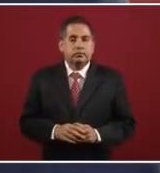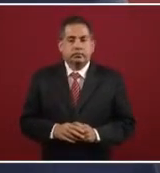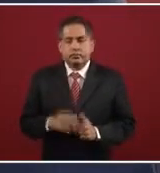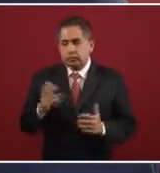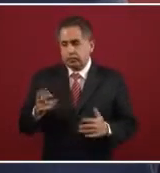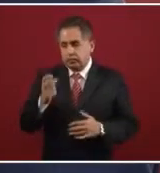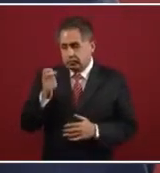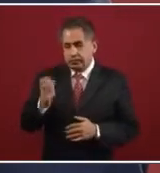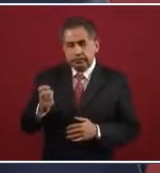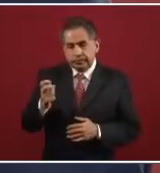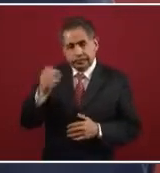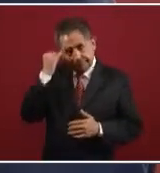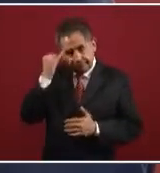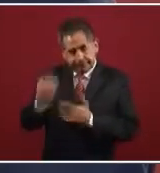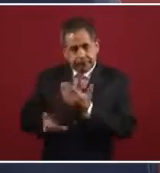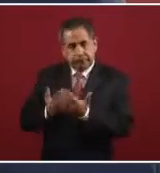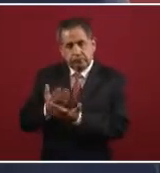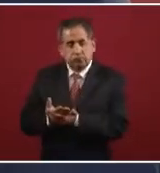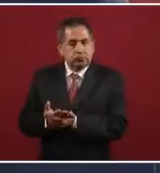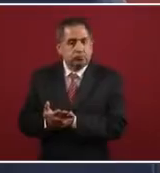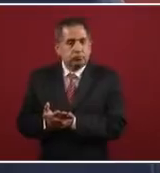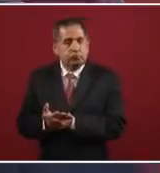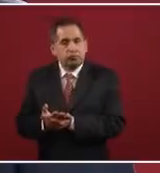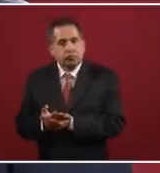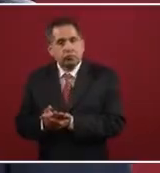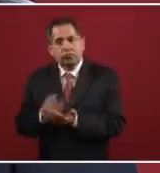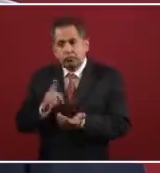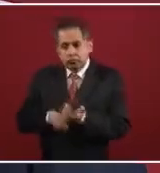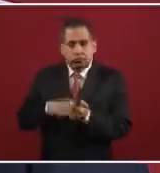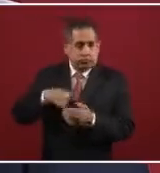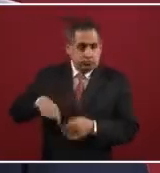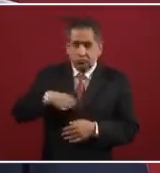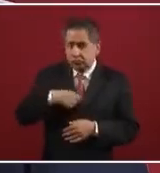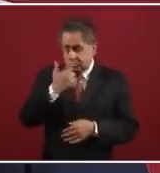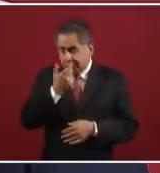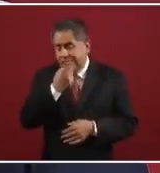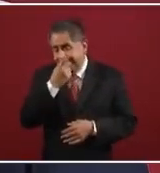Pues ese es el planteamiento que hicimos.